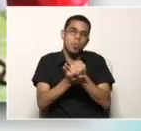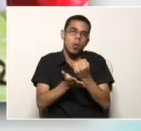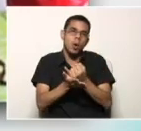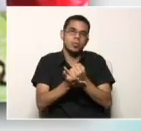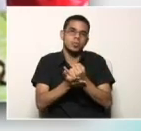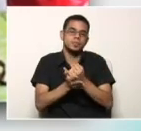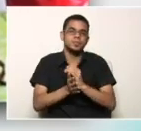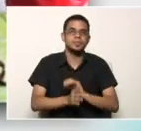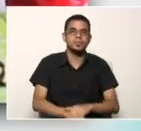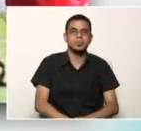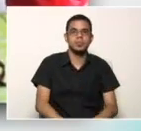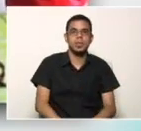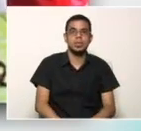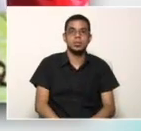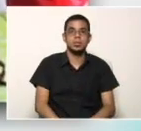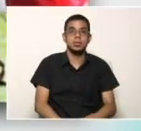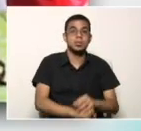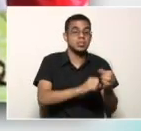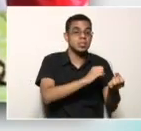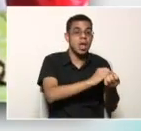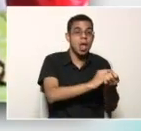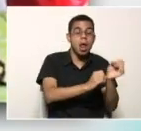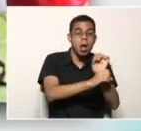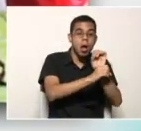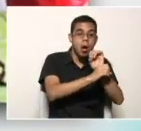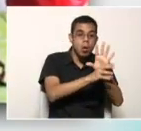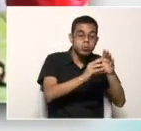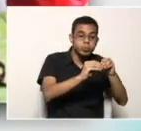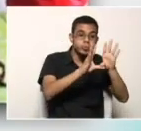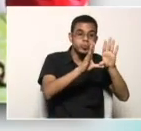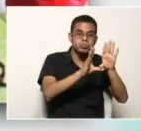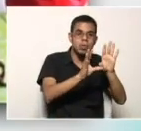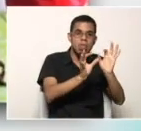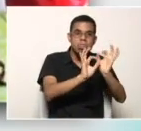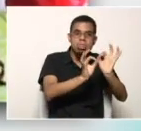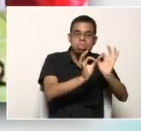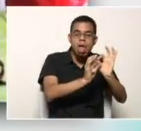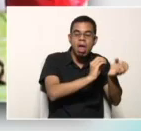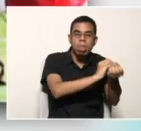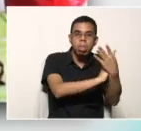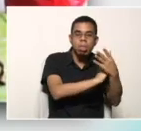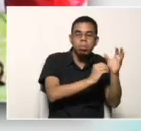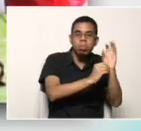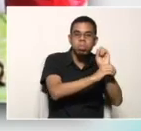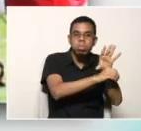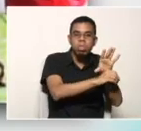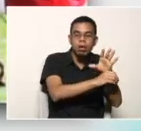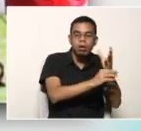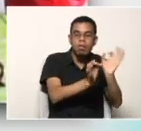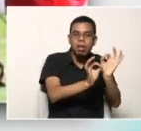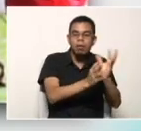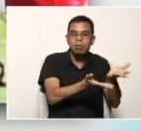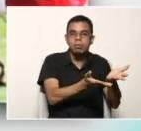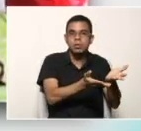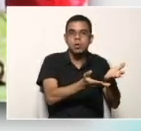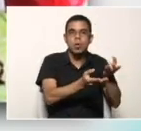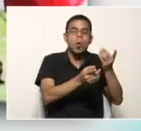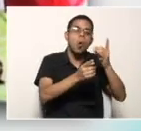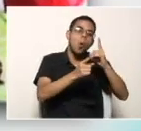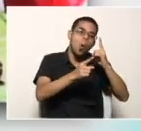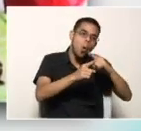el equipo, si no me da video, puede ser otra falla, ¿okay? Puede ser